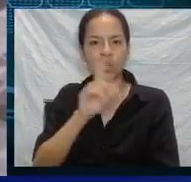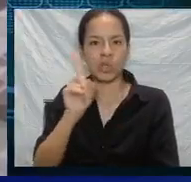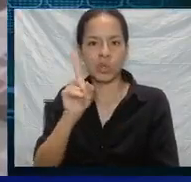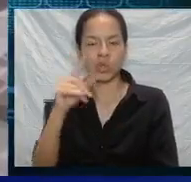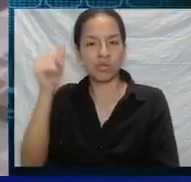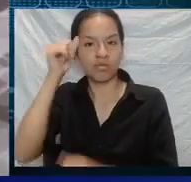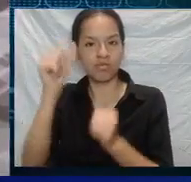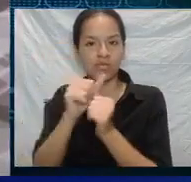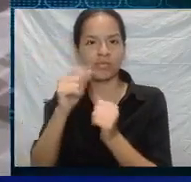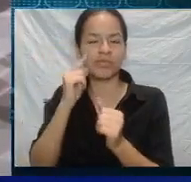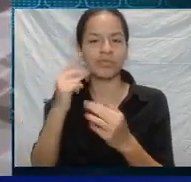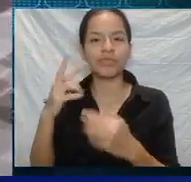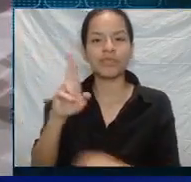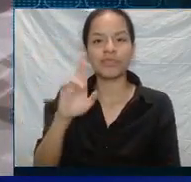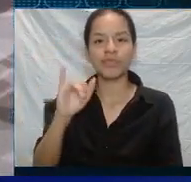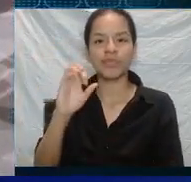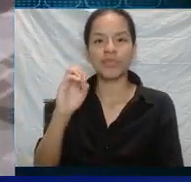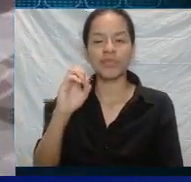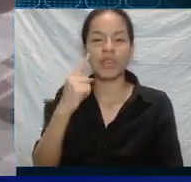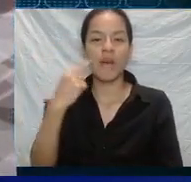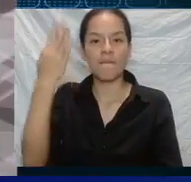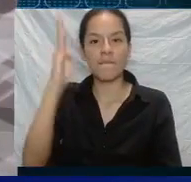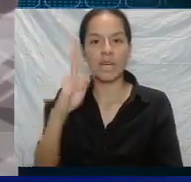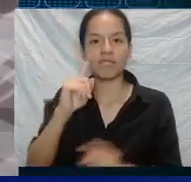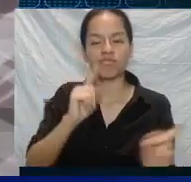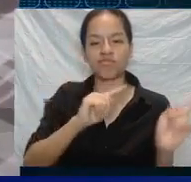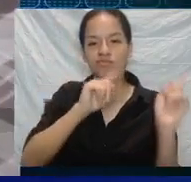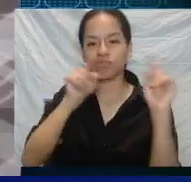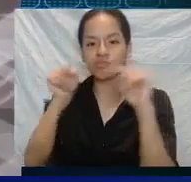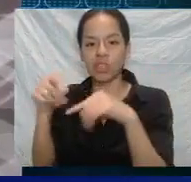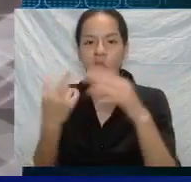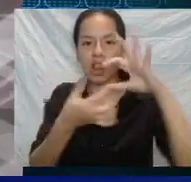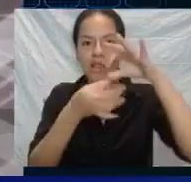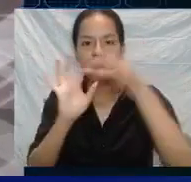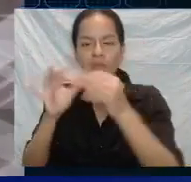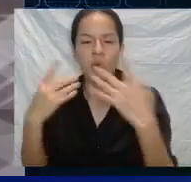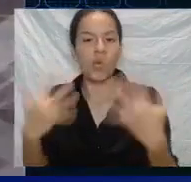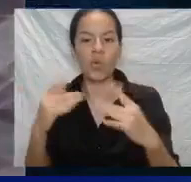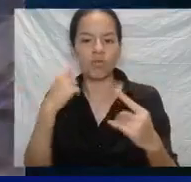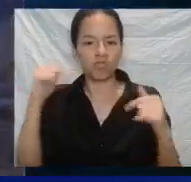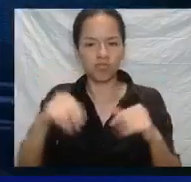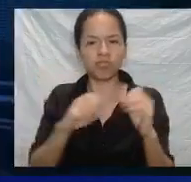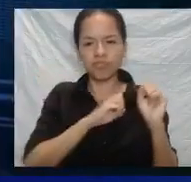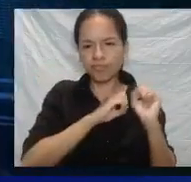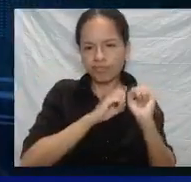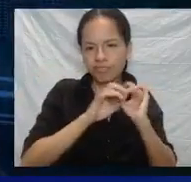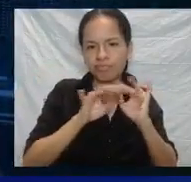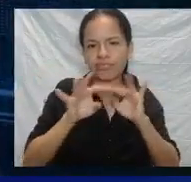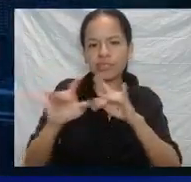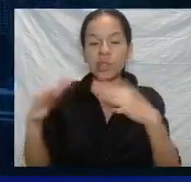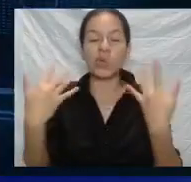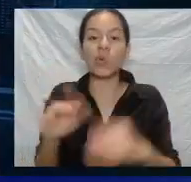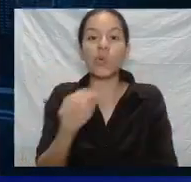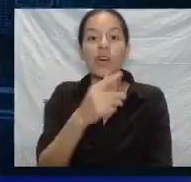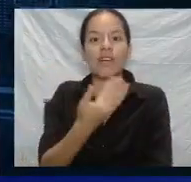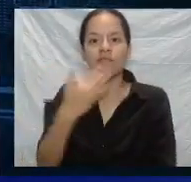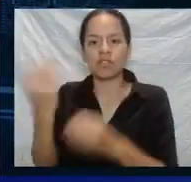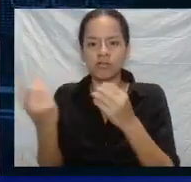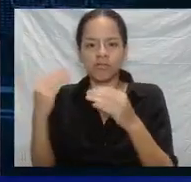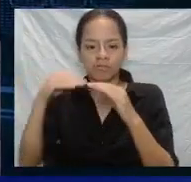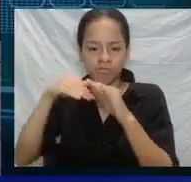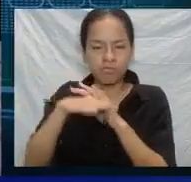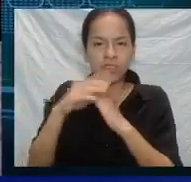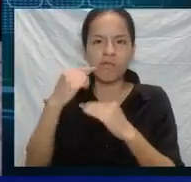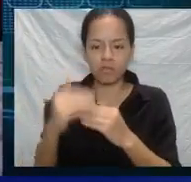así es también ya se escucharon nombres este papel peruano helen como él álvaro torres quien ya clasificó a los cuartos de final en el